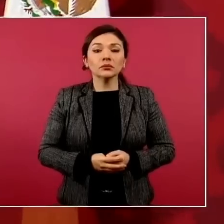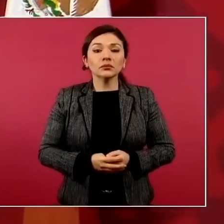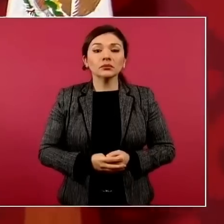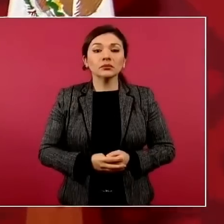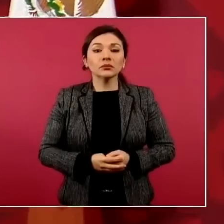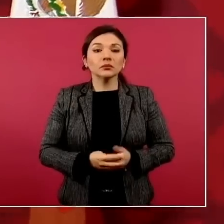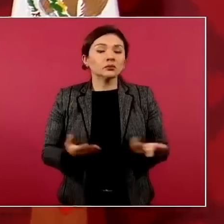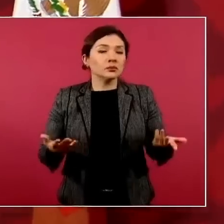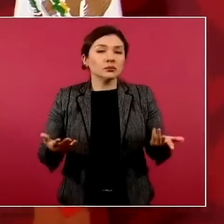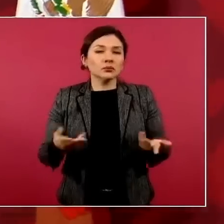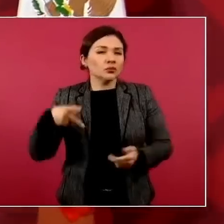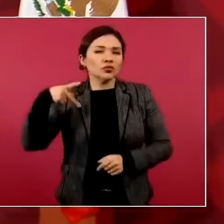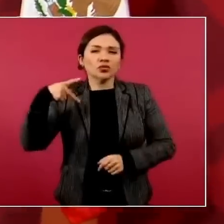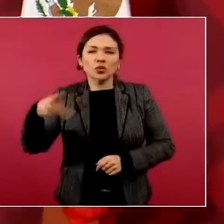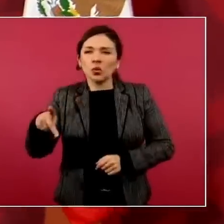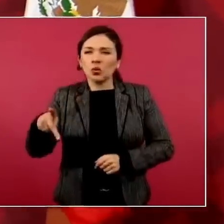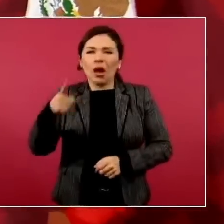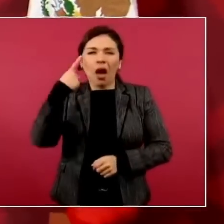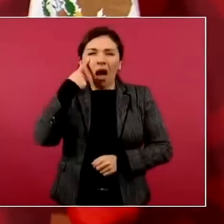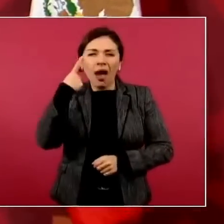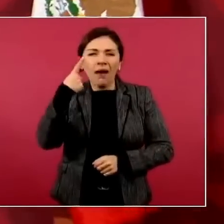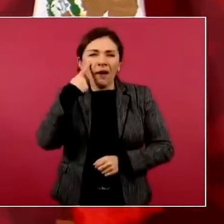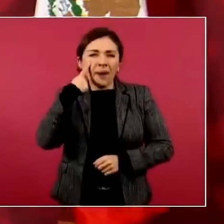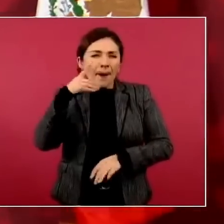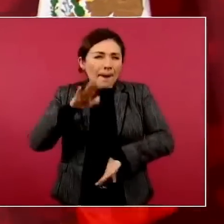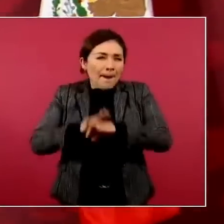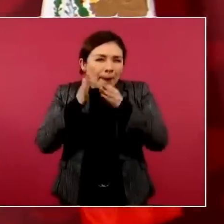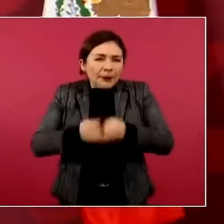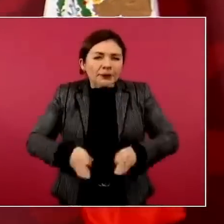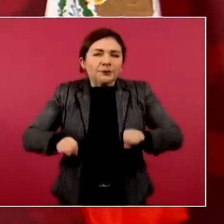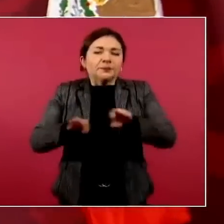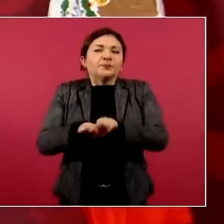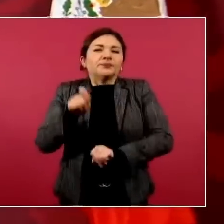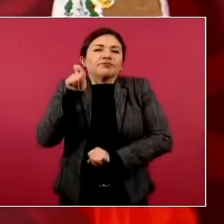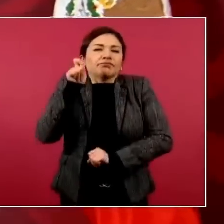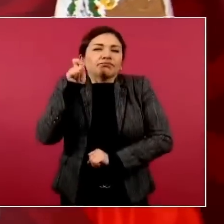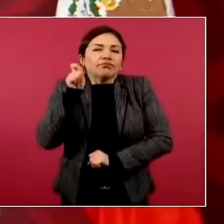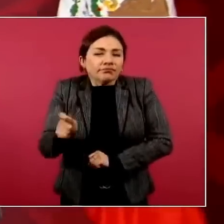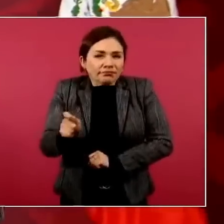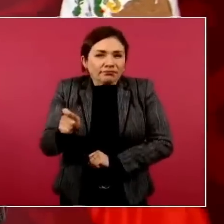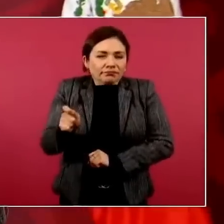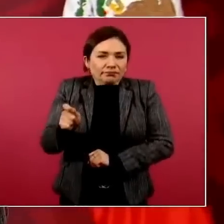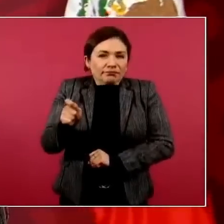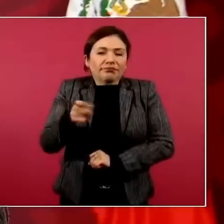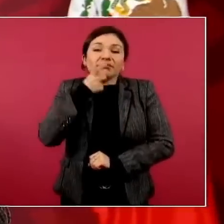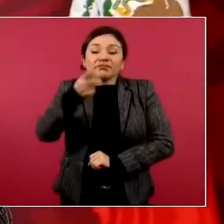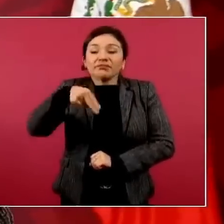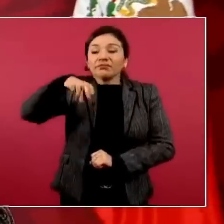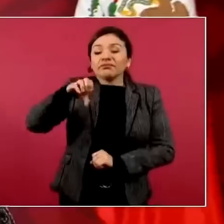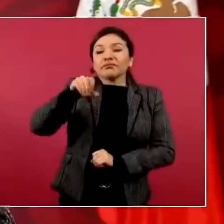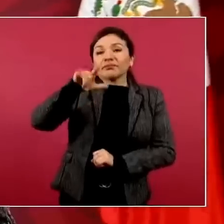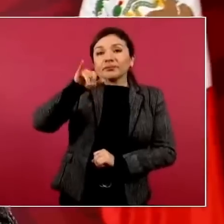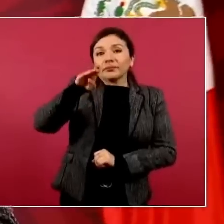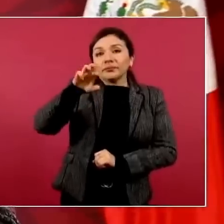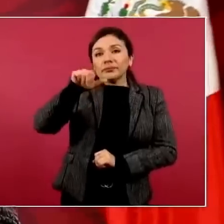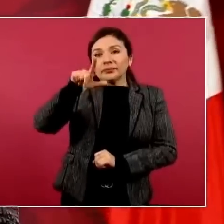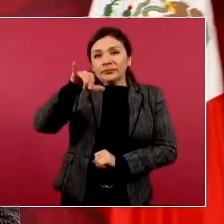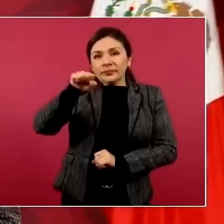El distintivo de lo que llamaron neoliberalismo, que yo